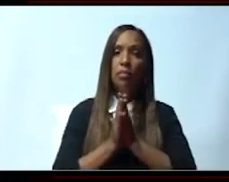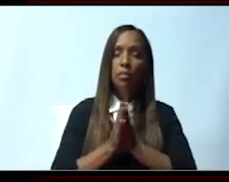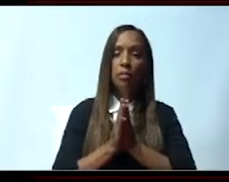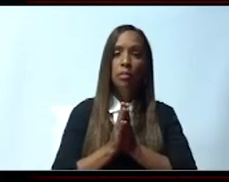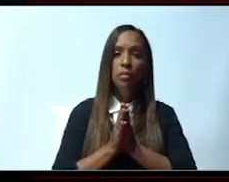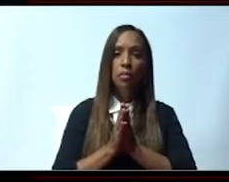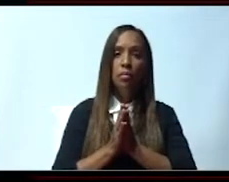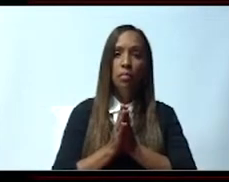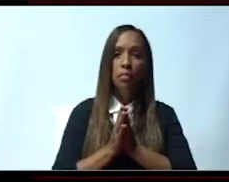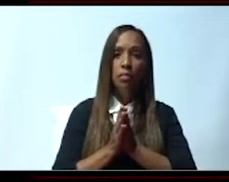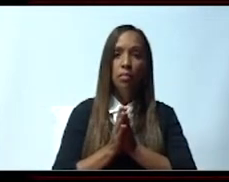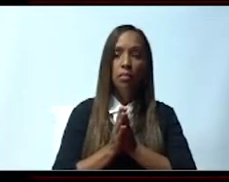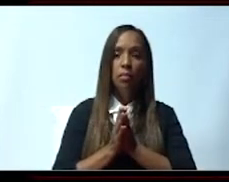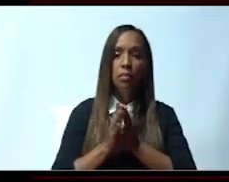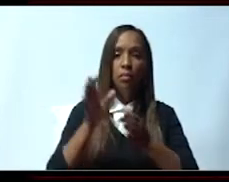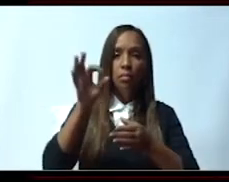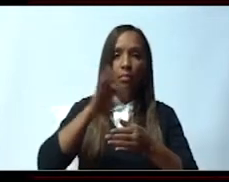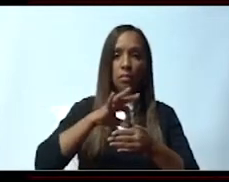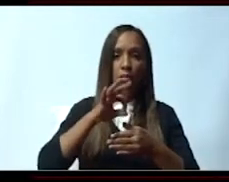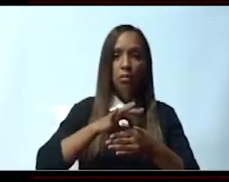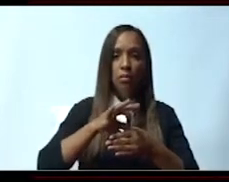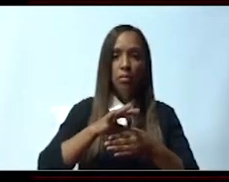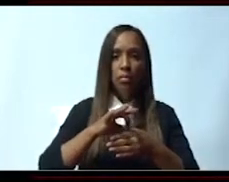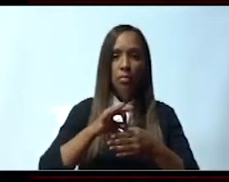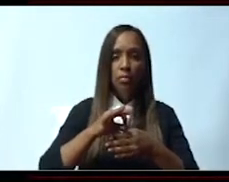Y ahora sí.